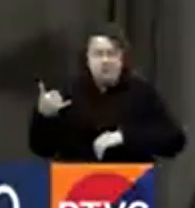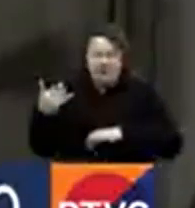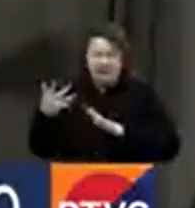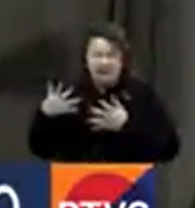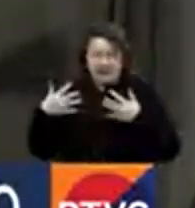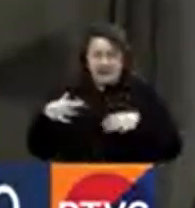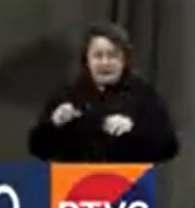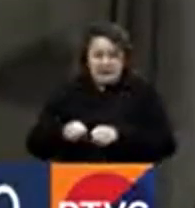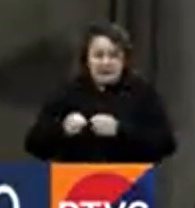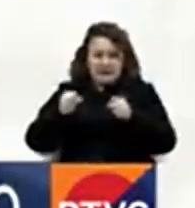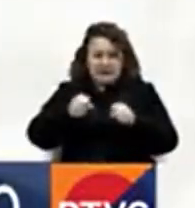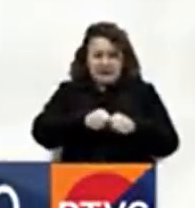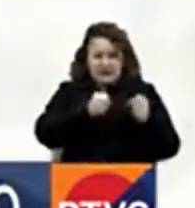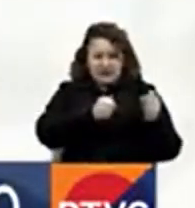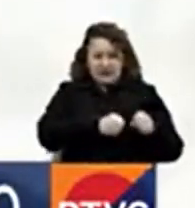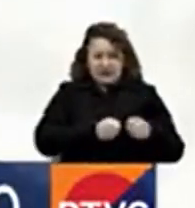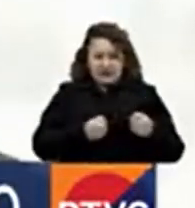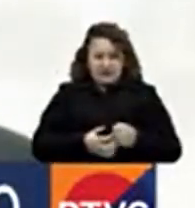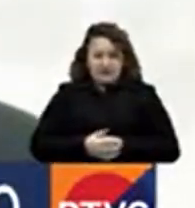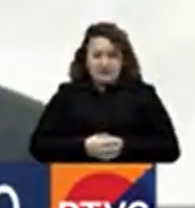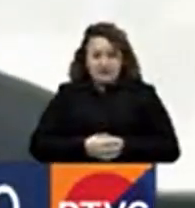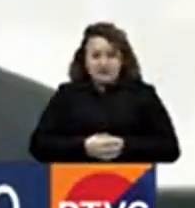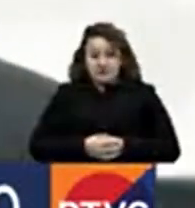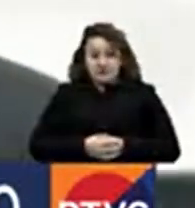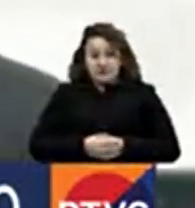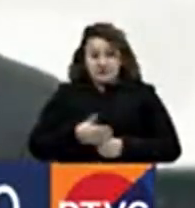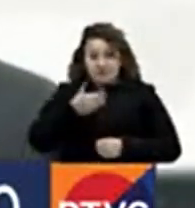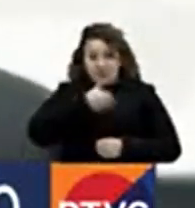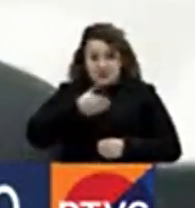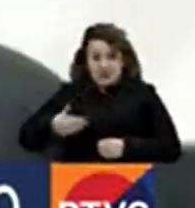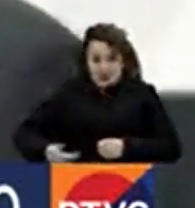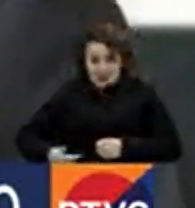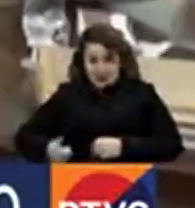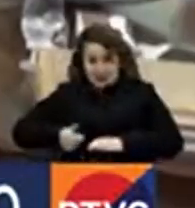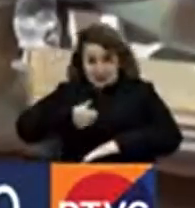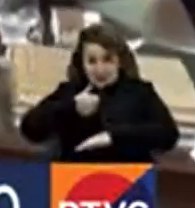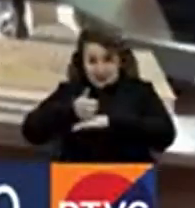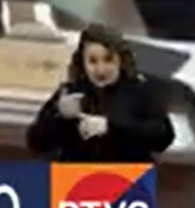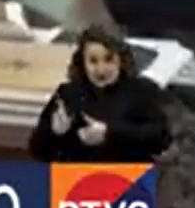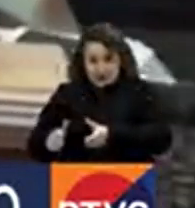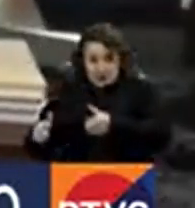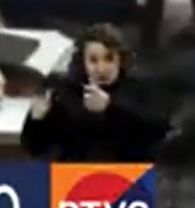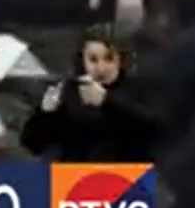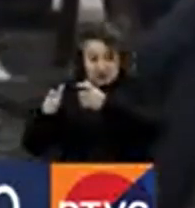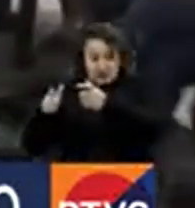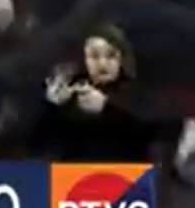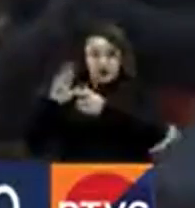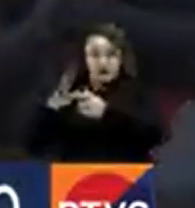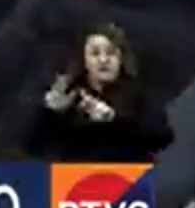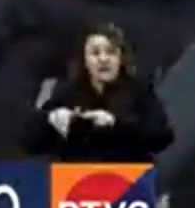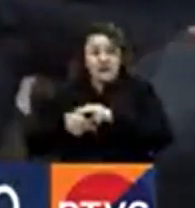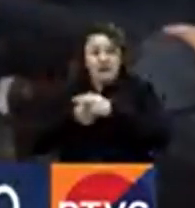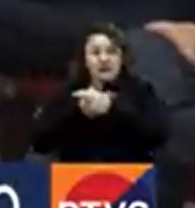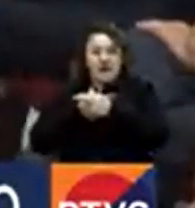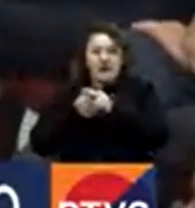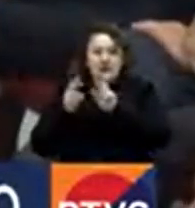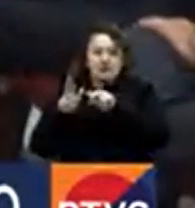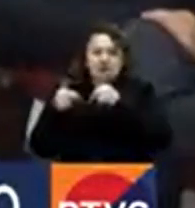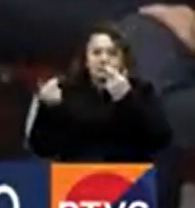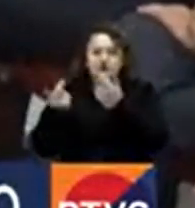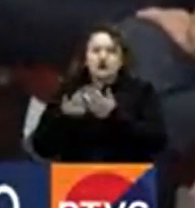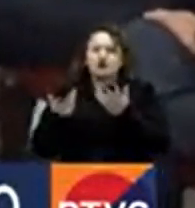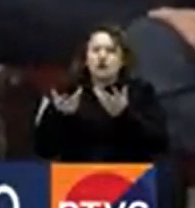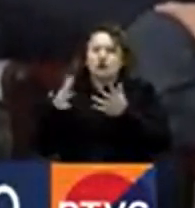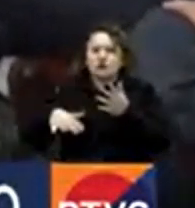daños. Sus cabezas, presidente, jefes del Congreso y del Supremo Tribunal Federal reunidos en la zona cero